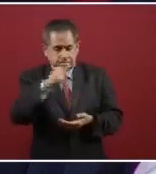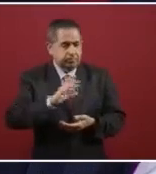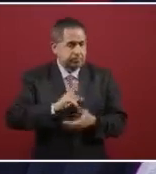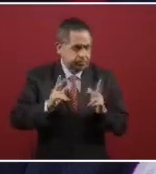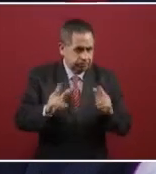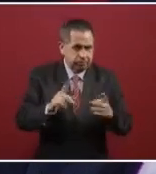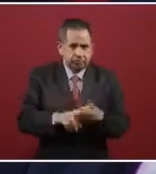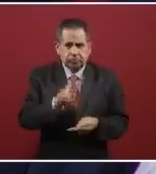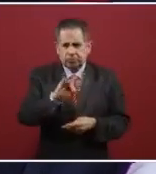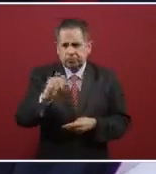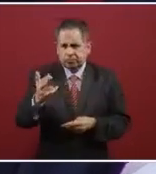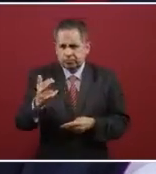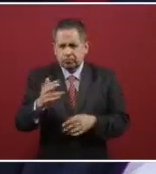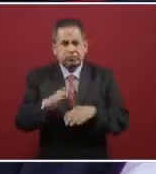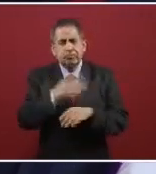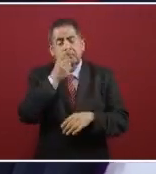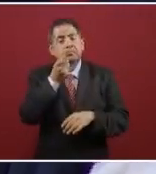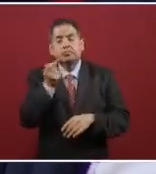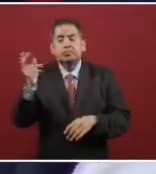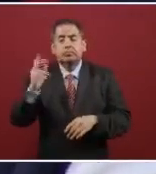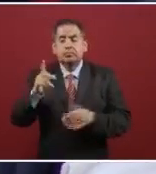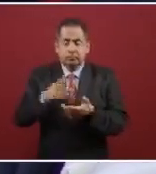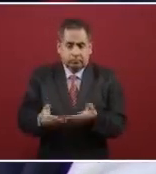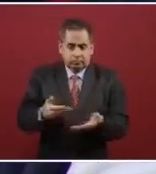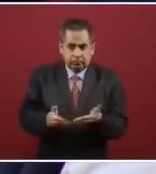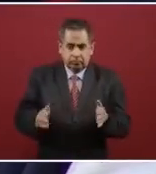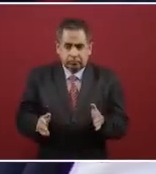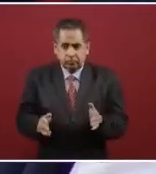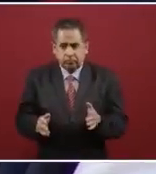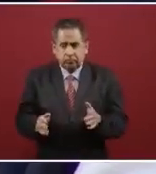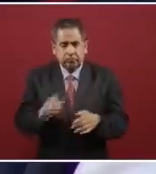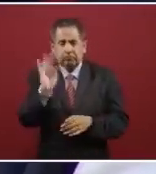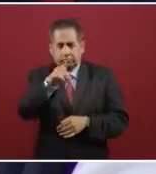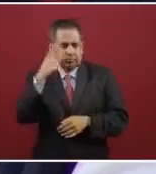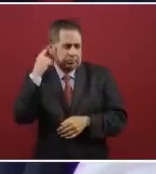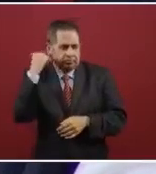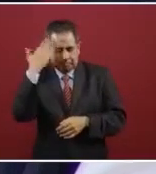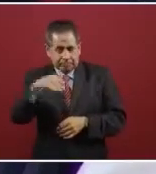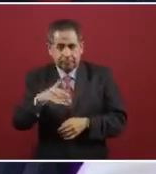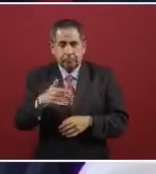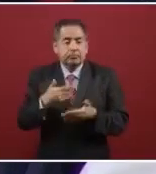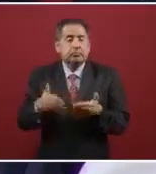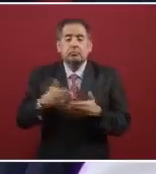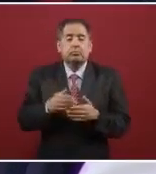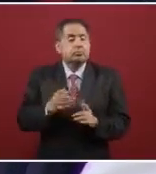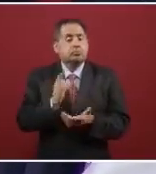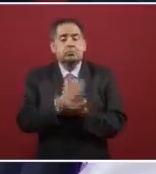cáncer y para VIH? Sí. Porque se dice que ahora, yo creo que ya leí el comentario, que ahora se va a